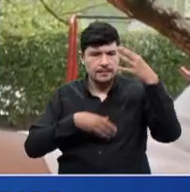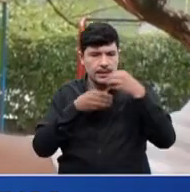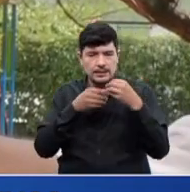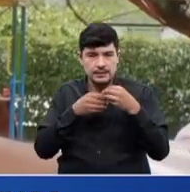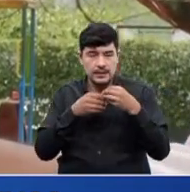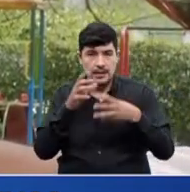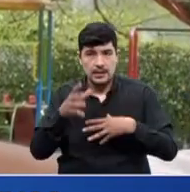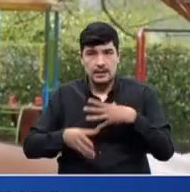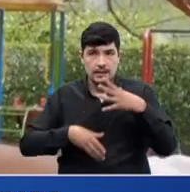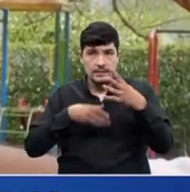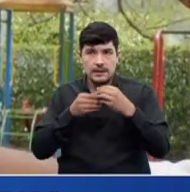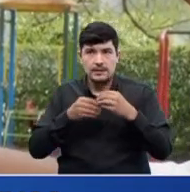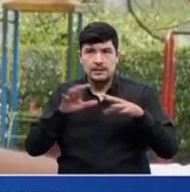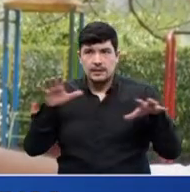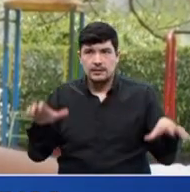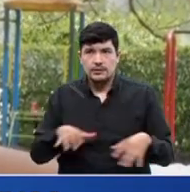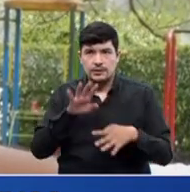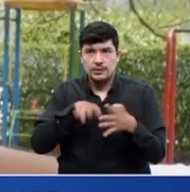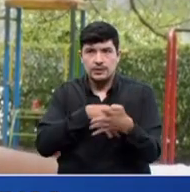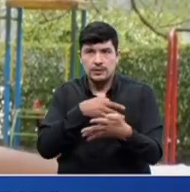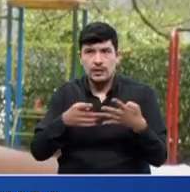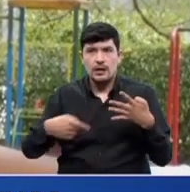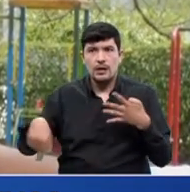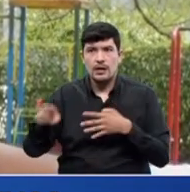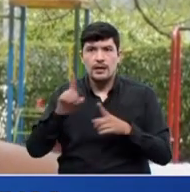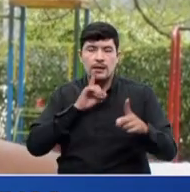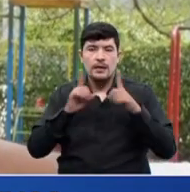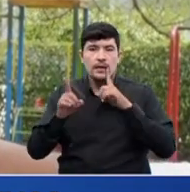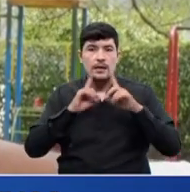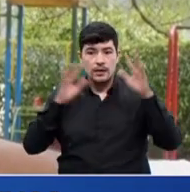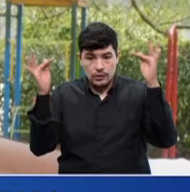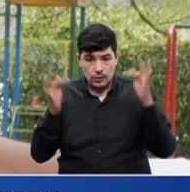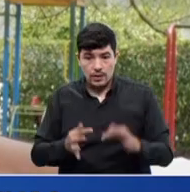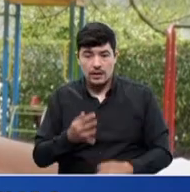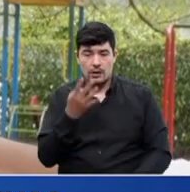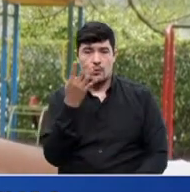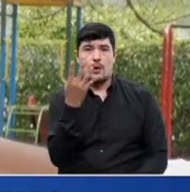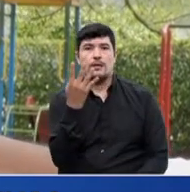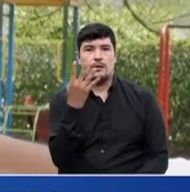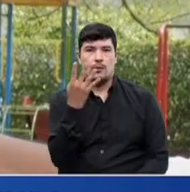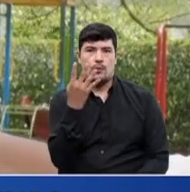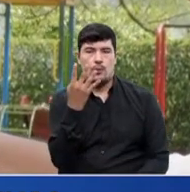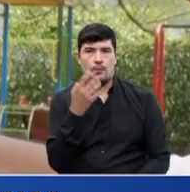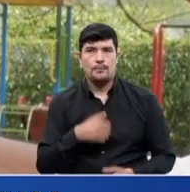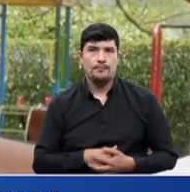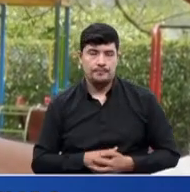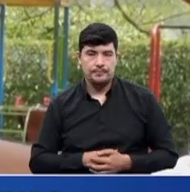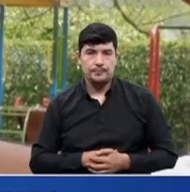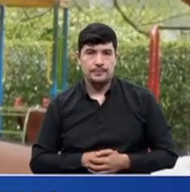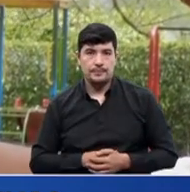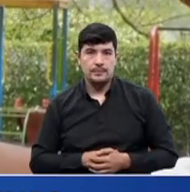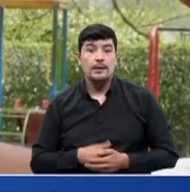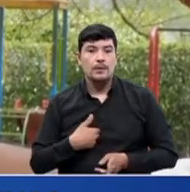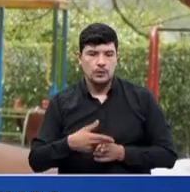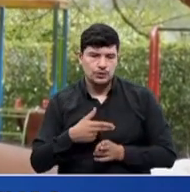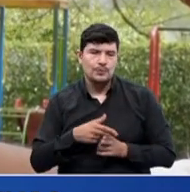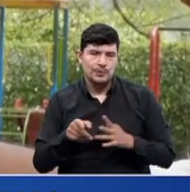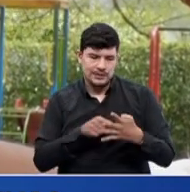todas las sesiones de conversación, que en total son cuatro, una semanal obviamente teniendo en cuenta la Semana Santa,